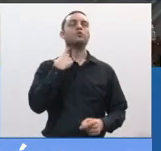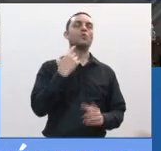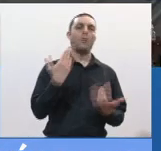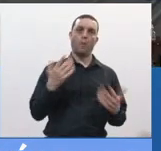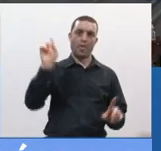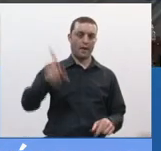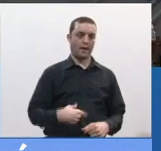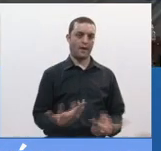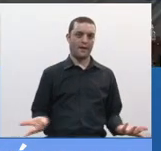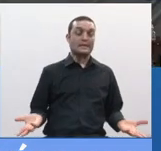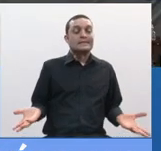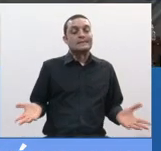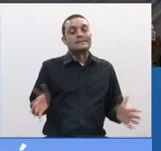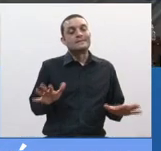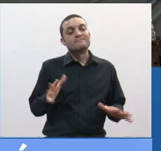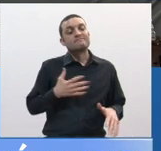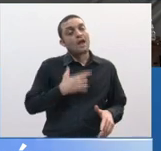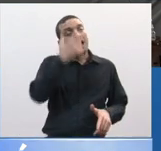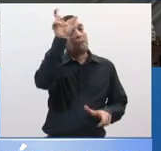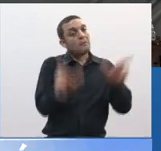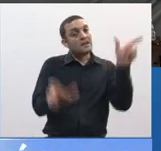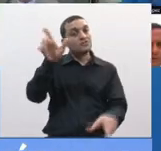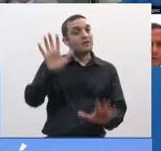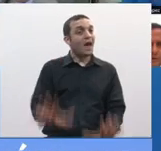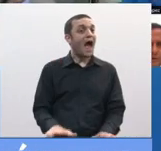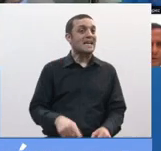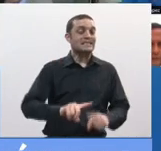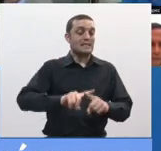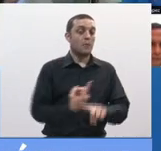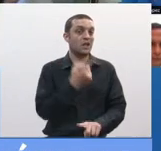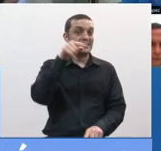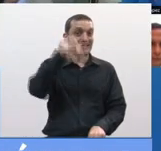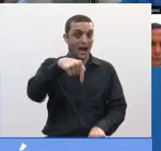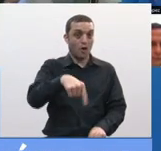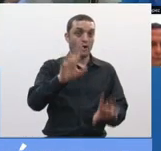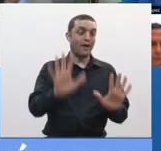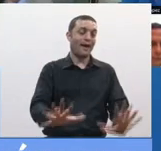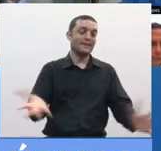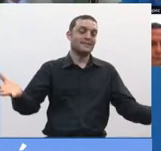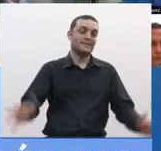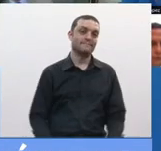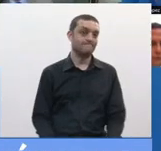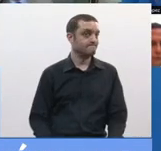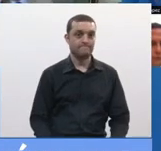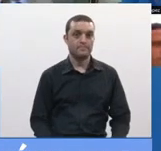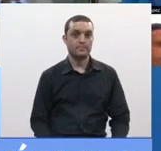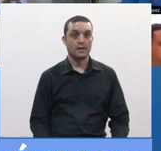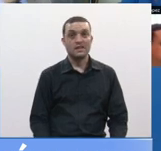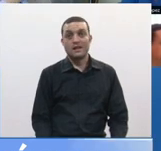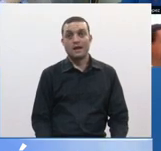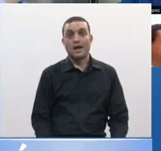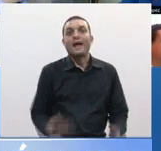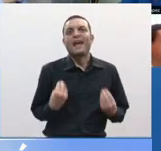Pero bueno, estas son las actitudes que tenemos, ¿verdad?, en el tiempo de la política actual. Y la no